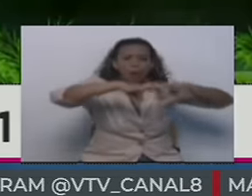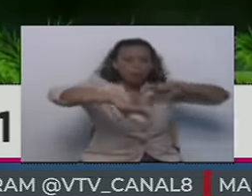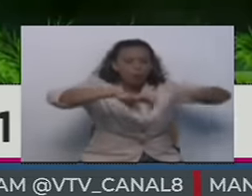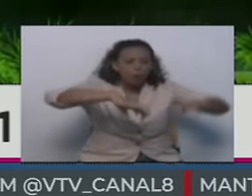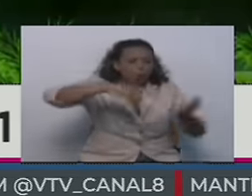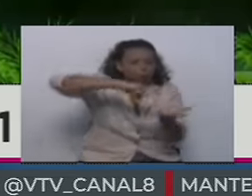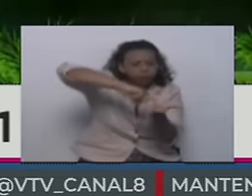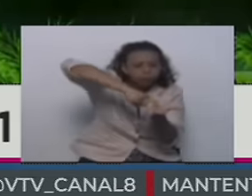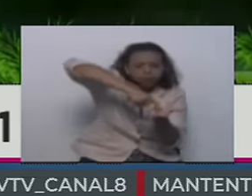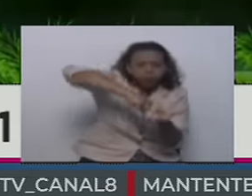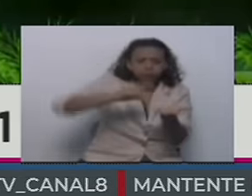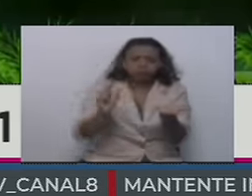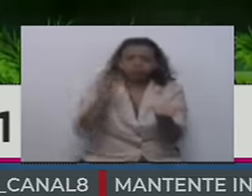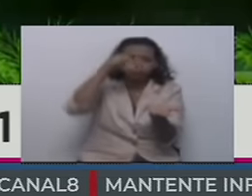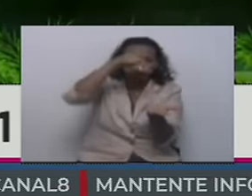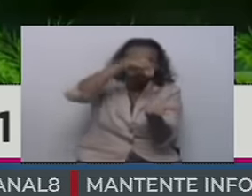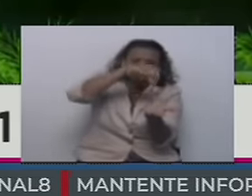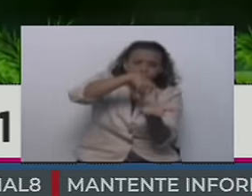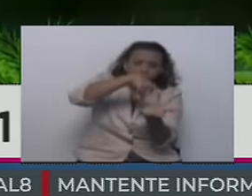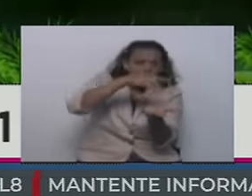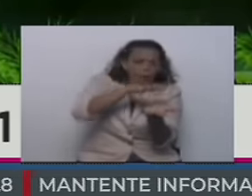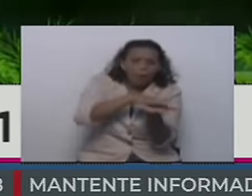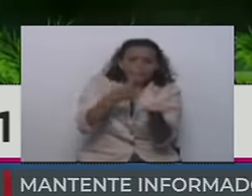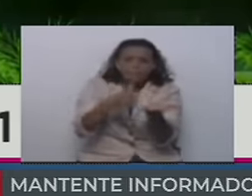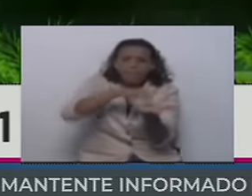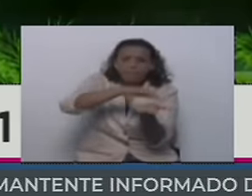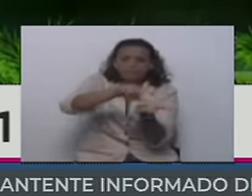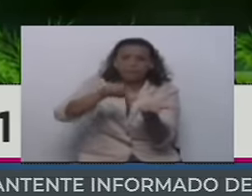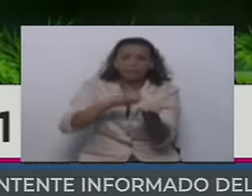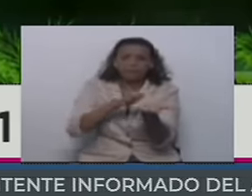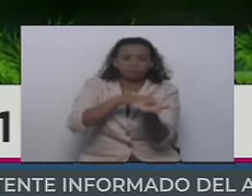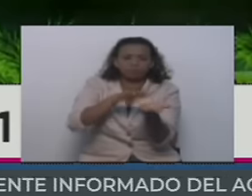surco, poner la semilla.